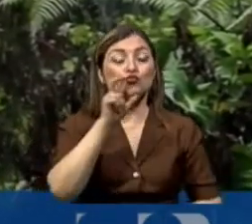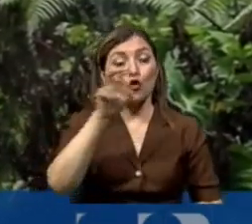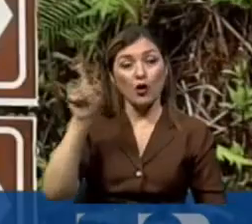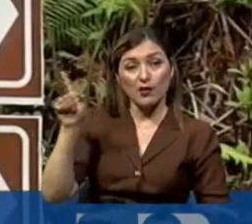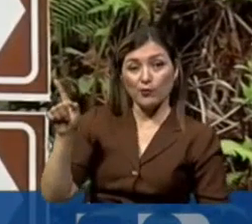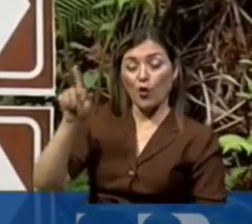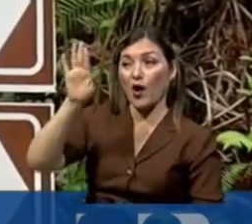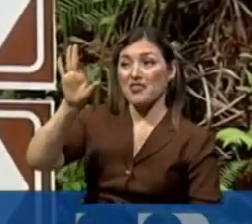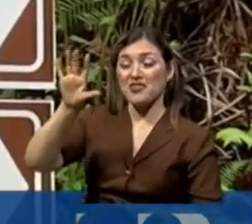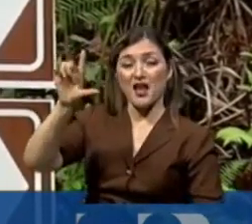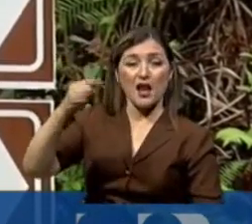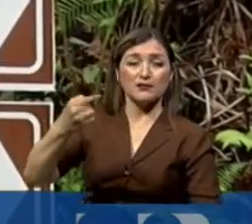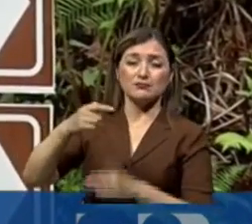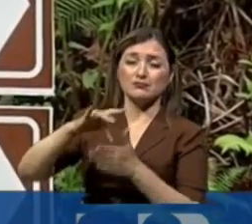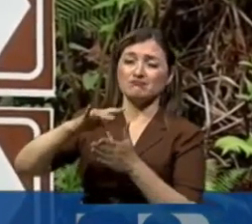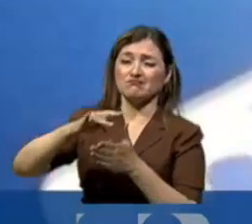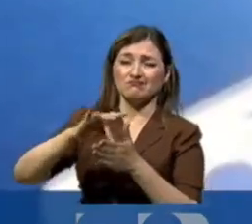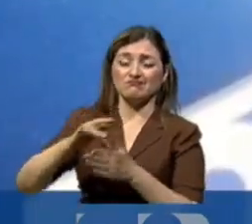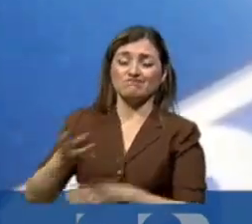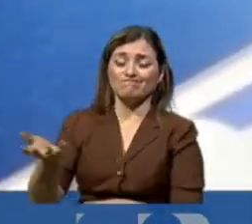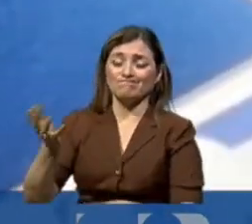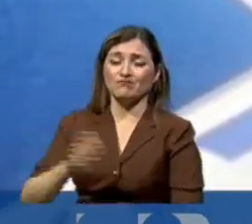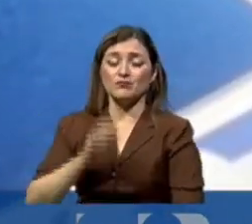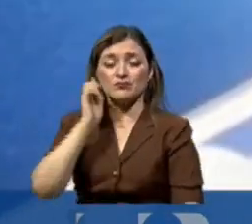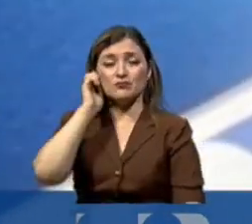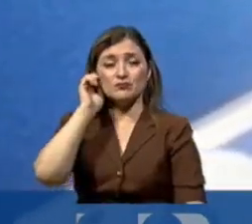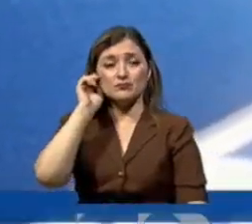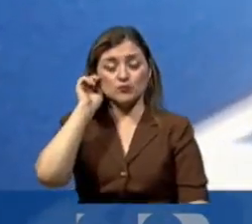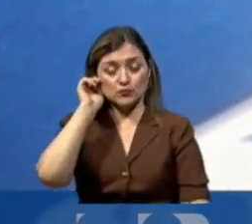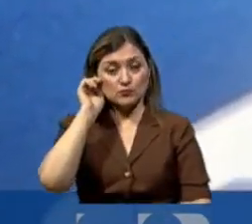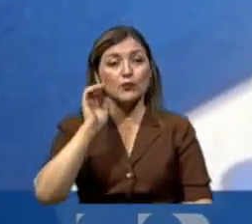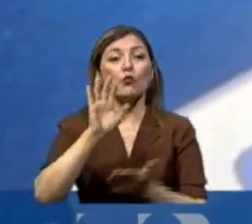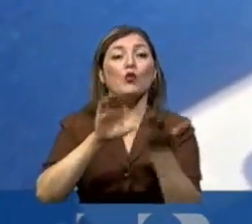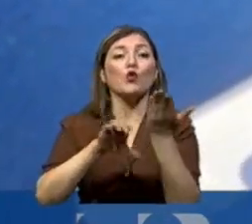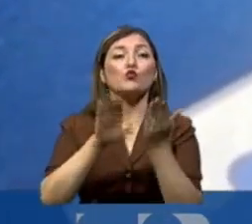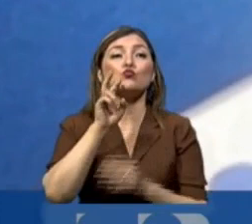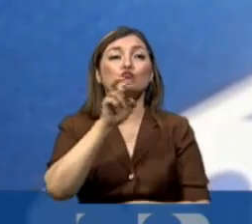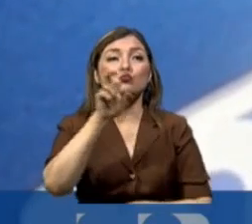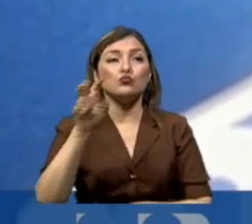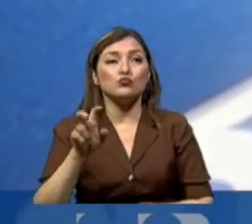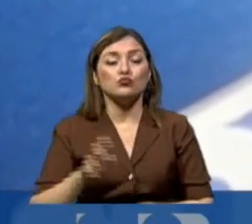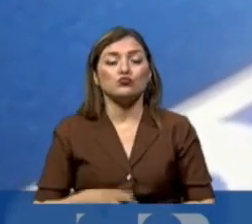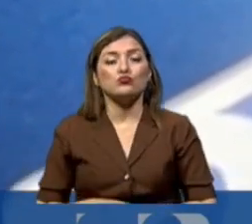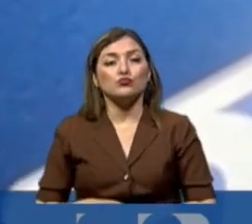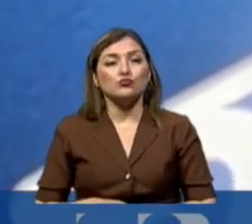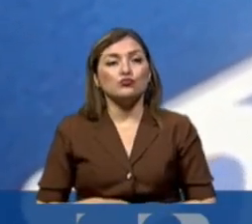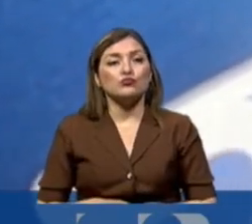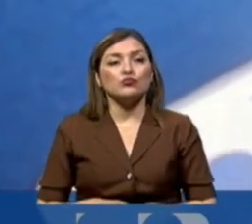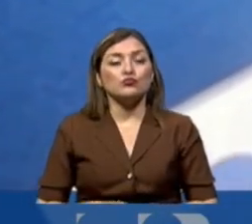parroquia Talaj se ve amenazada por la minería ilegal. Es una de las parroquias turísticas, reconocido no